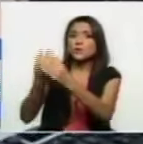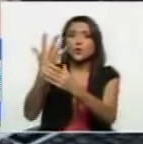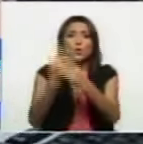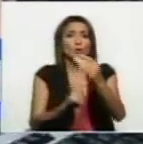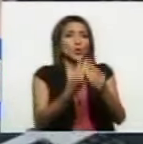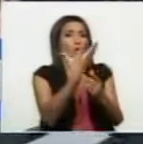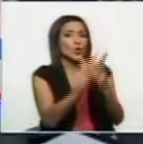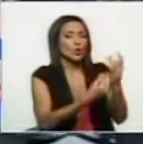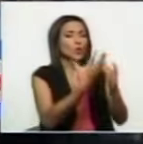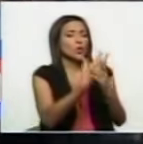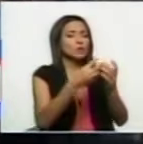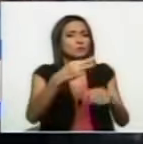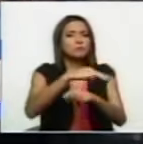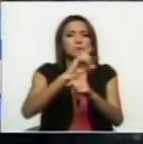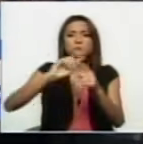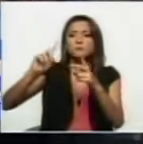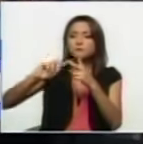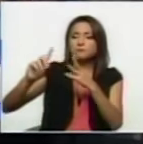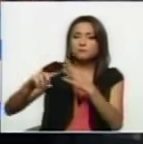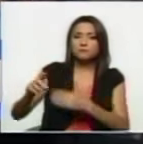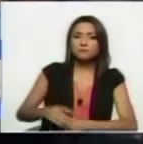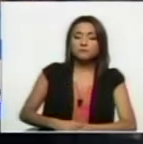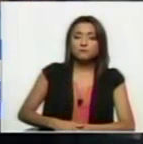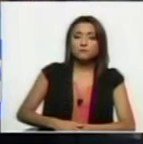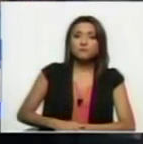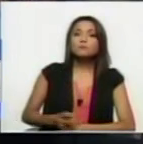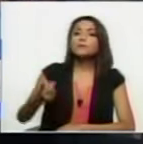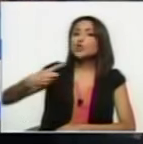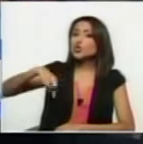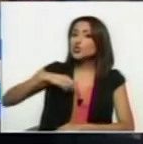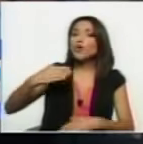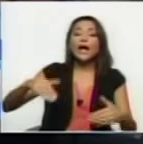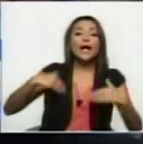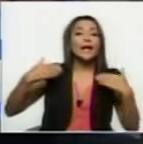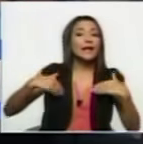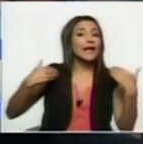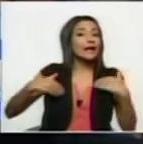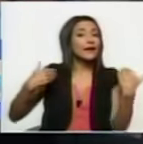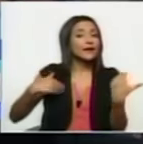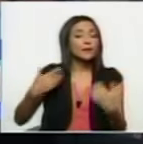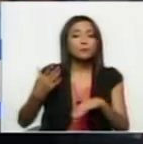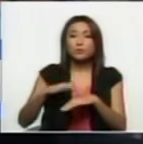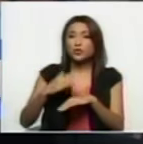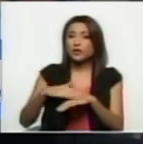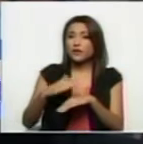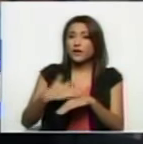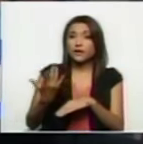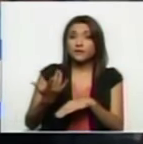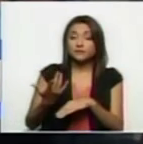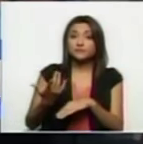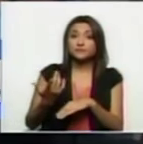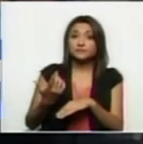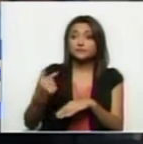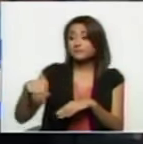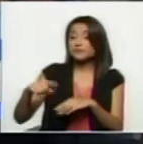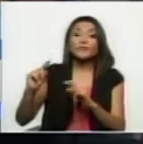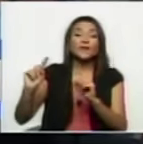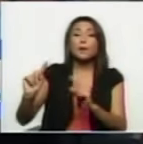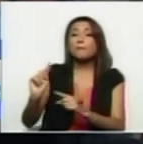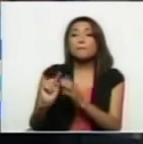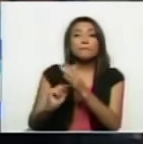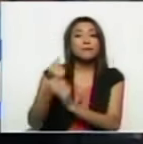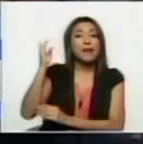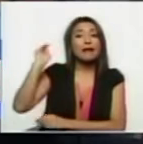diferentes musicales. Estamos muy contentos por el aniversario de la emisora. Hay que decirlo que esta fue la primera